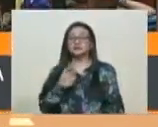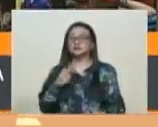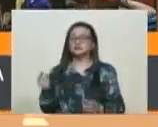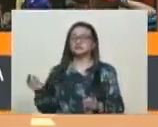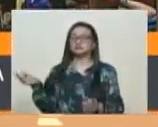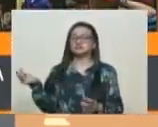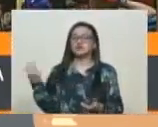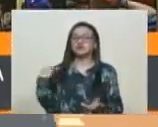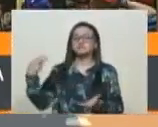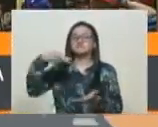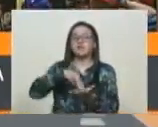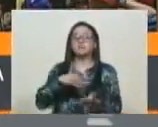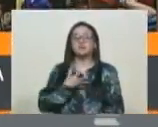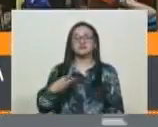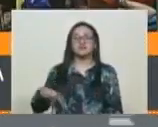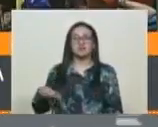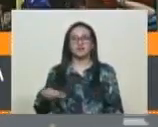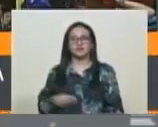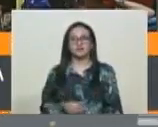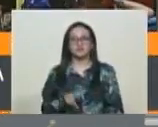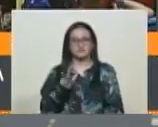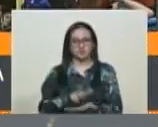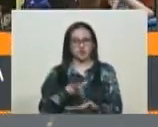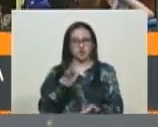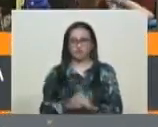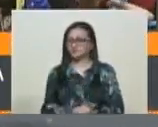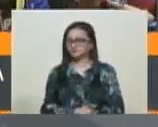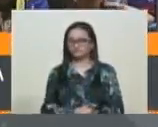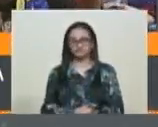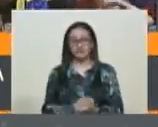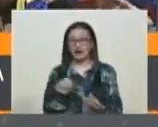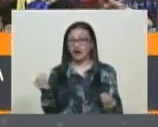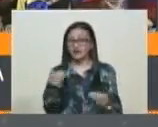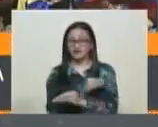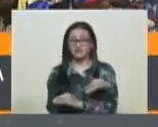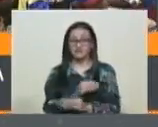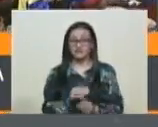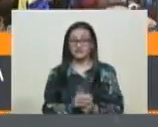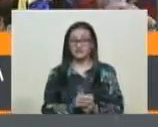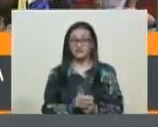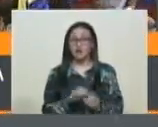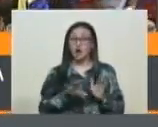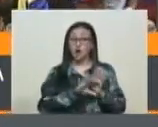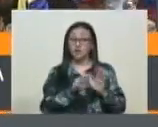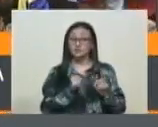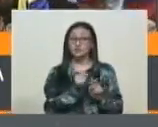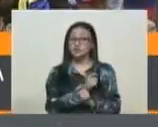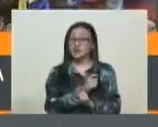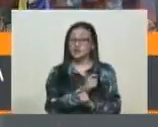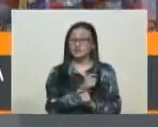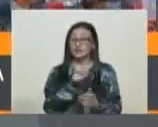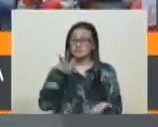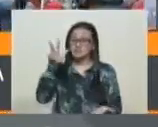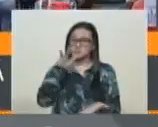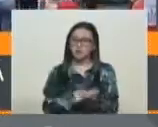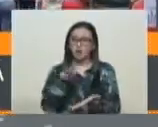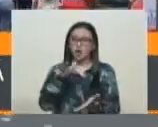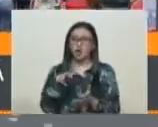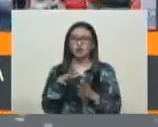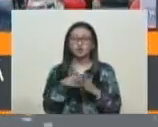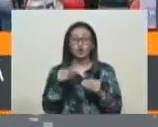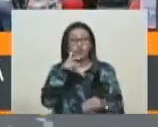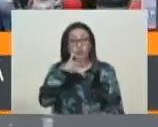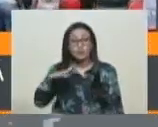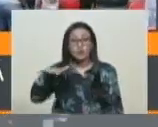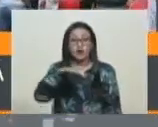el mundo al revés. Pero aquí la constituyente contó con el más amplio y profundo respaldo del